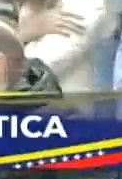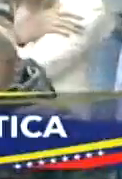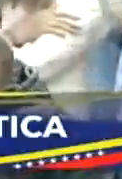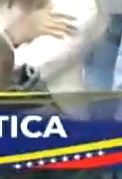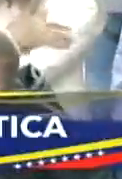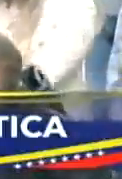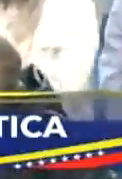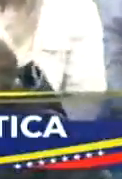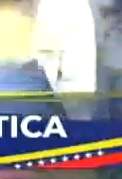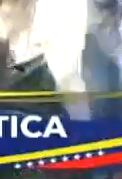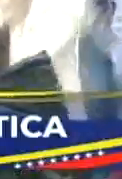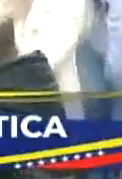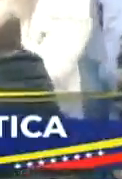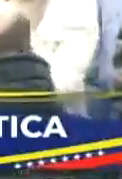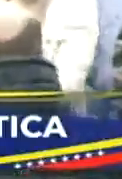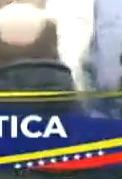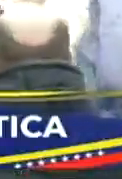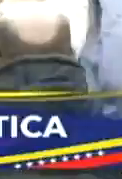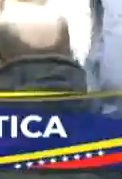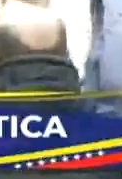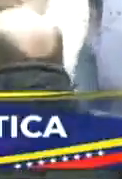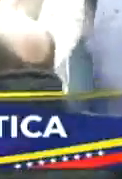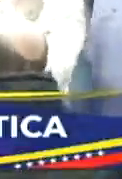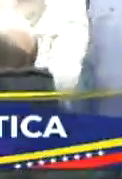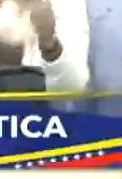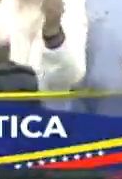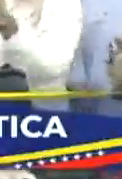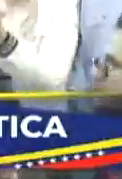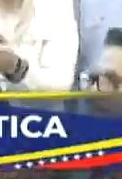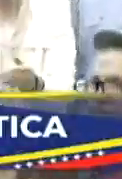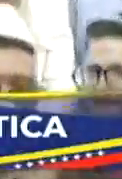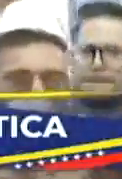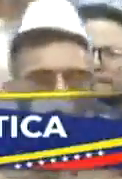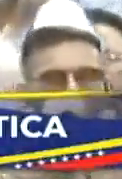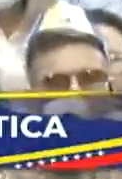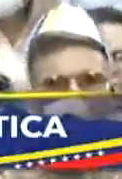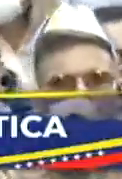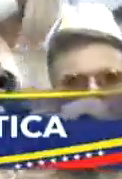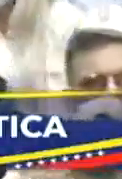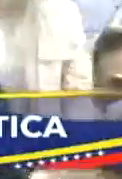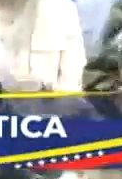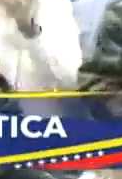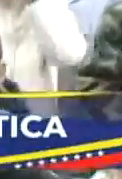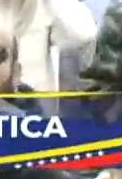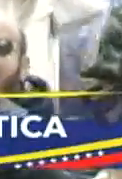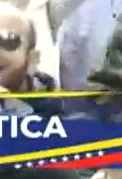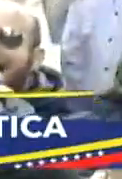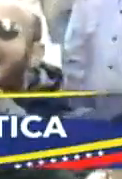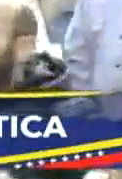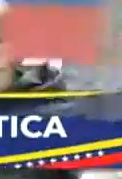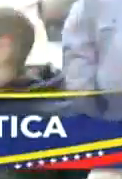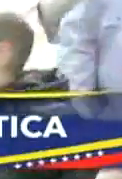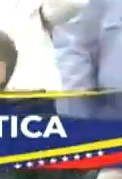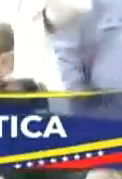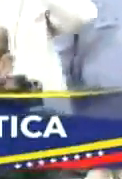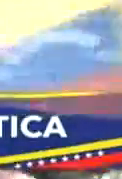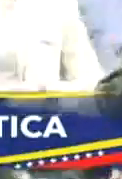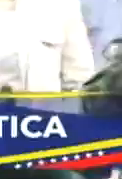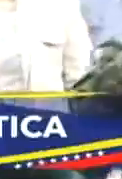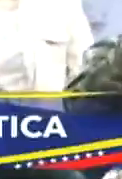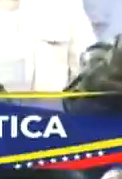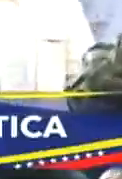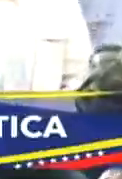presidente Nicolás Maduro, también a los niños que están venidos aquí a esta gran marcha, a las mujeres, a la juventud que le expresan su